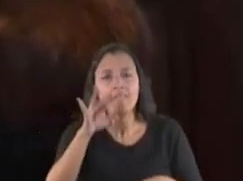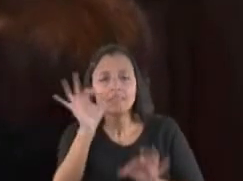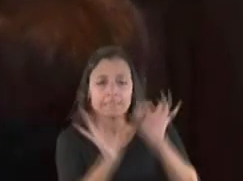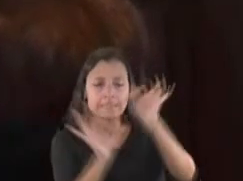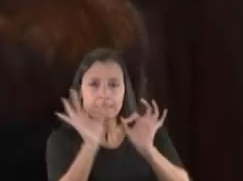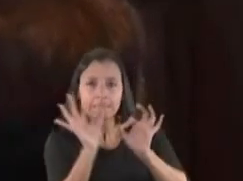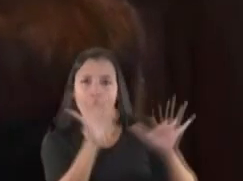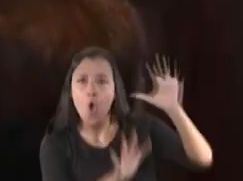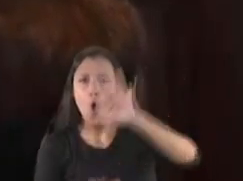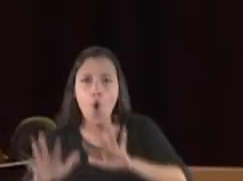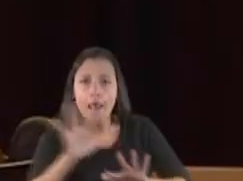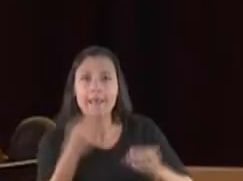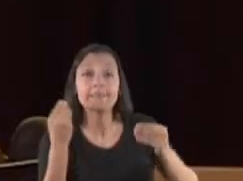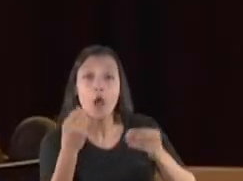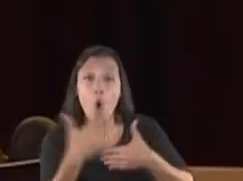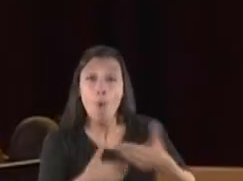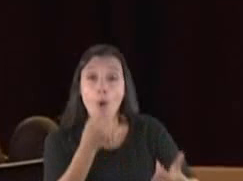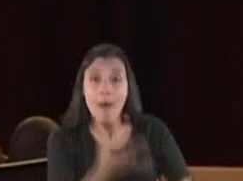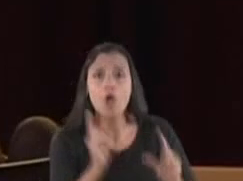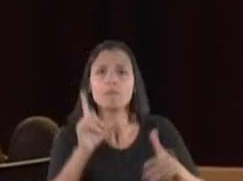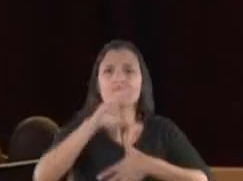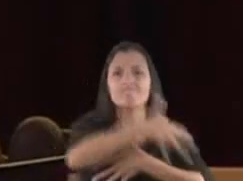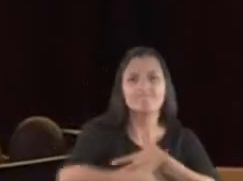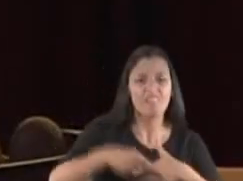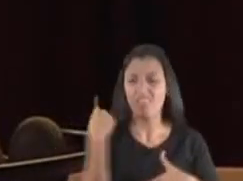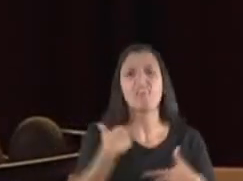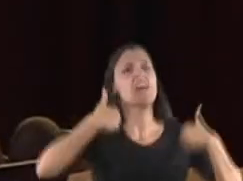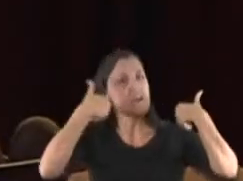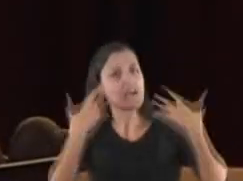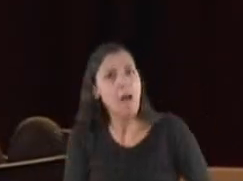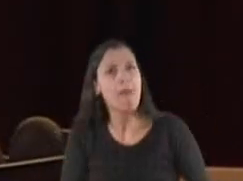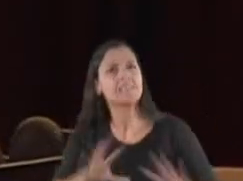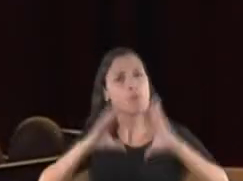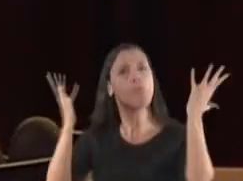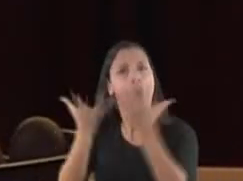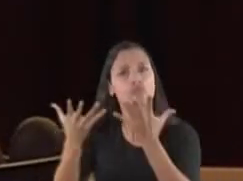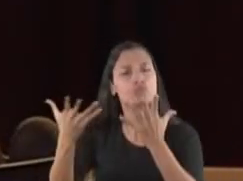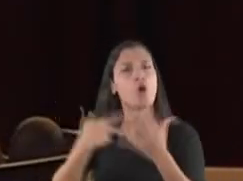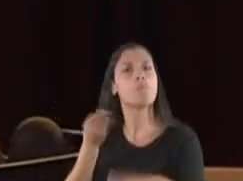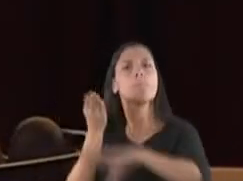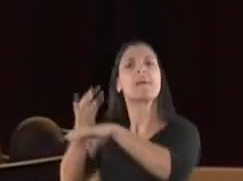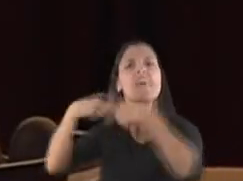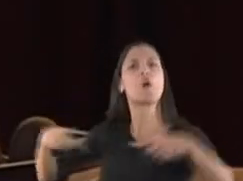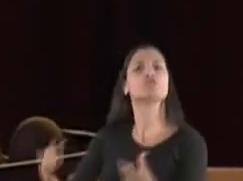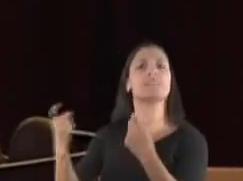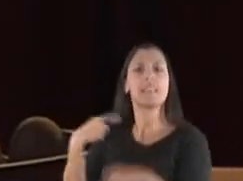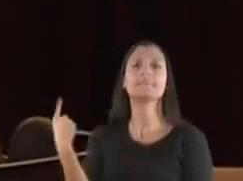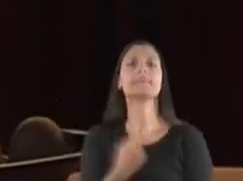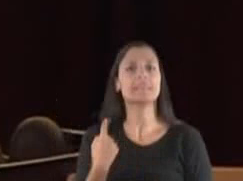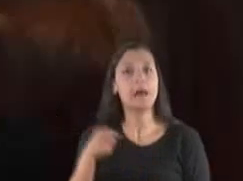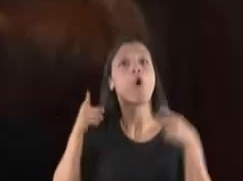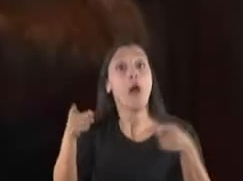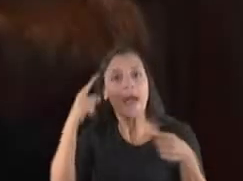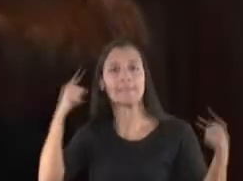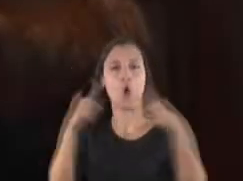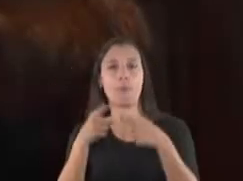diseñarnos y pensar que como región tenemos que ser capaces de discutir ante el mundo aquello que necesitamos. Ese es